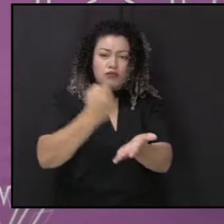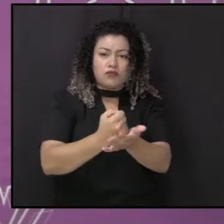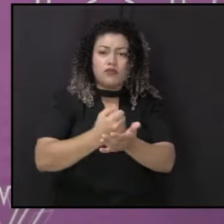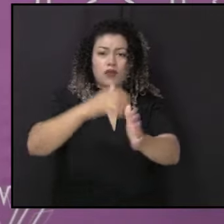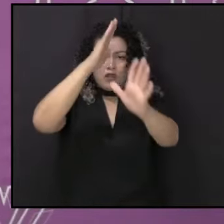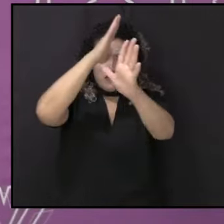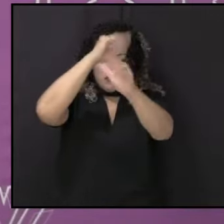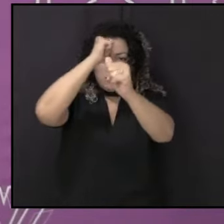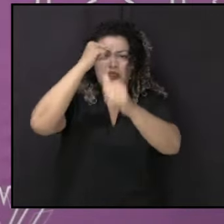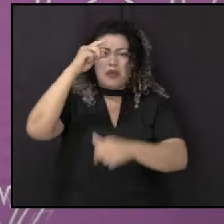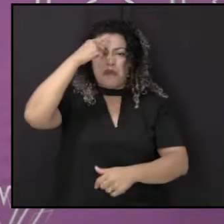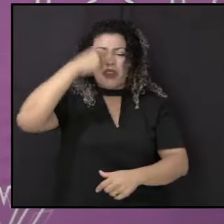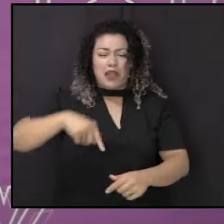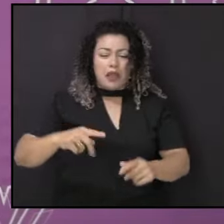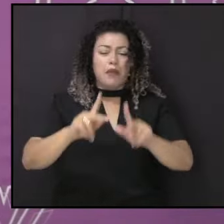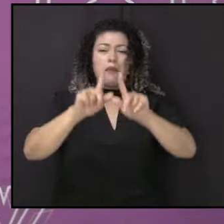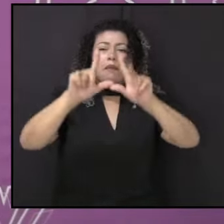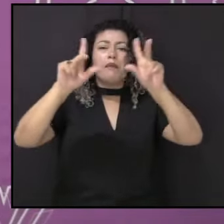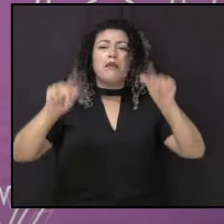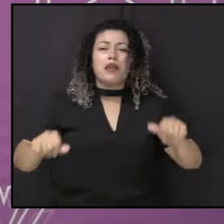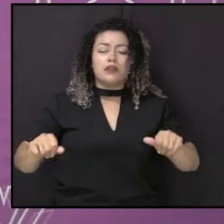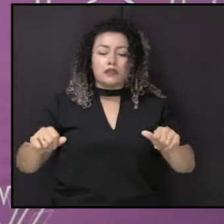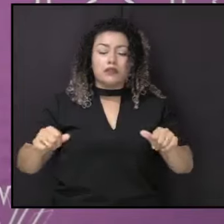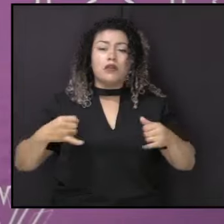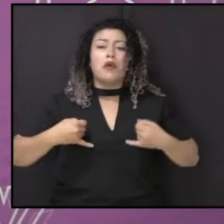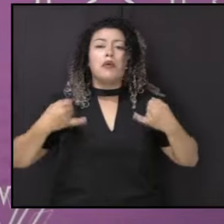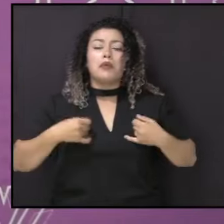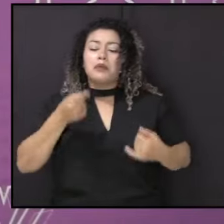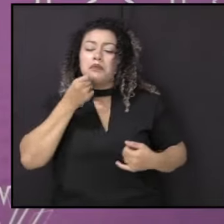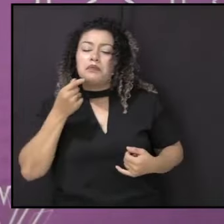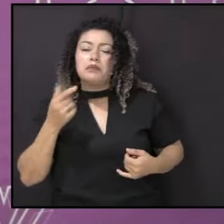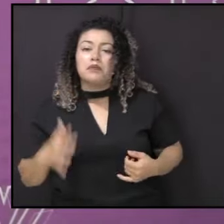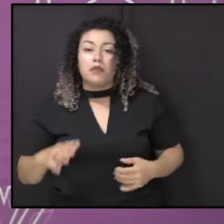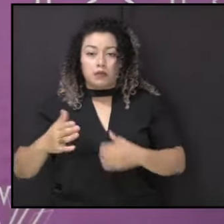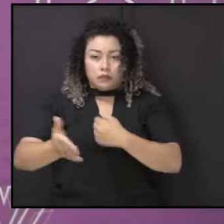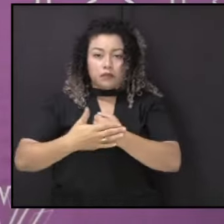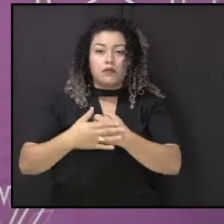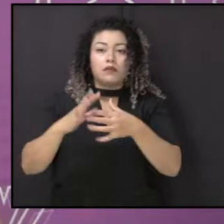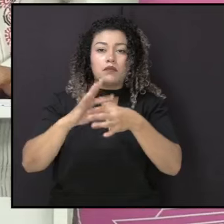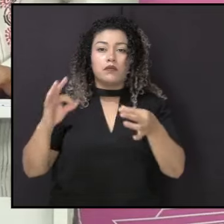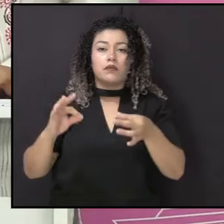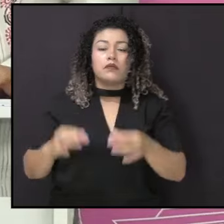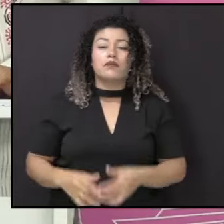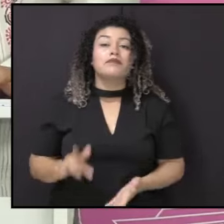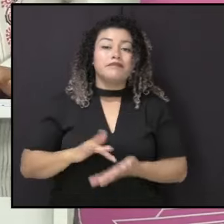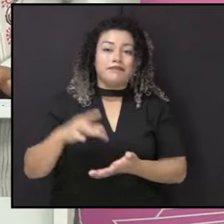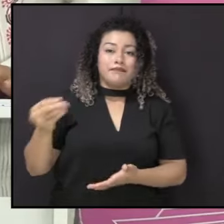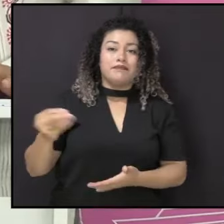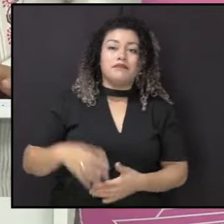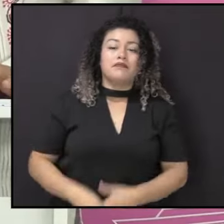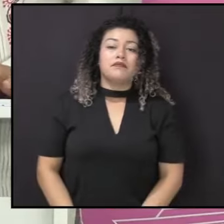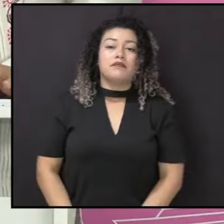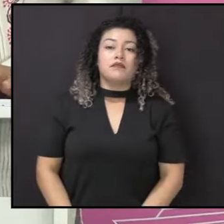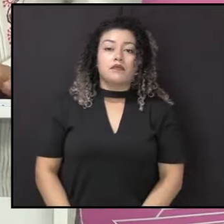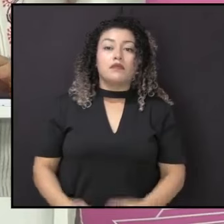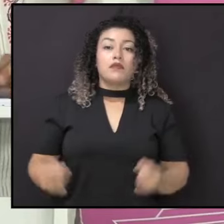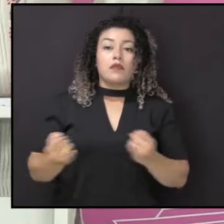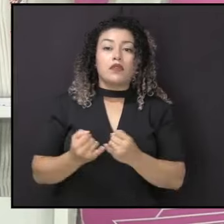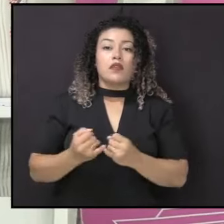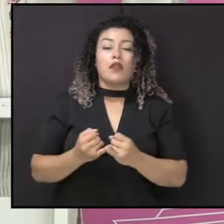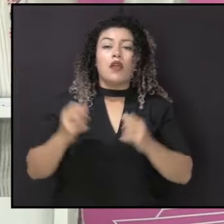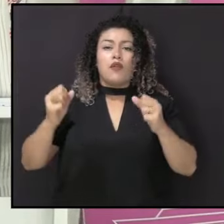por la paz con los niños y jóvenes, que en una intervención próxima voy a ahondar más. Muchas gracias. Gracias, candidata. Le pregunto también a la candidata de